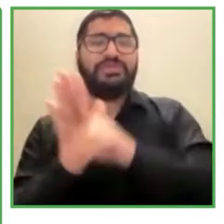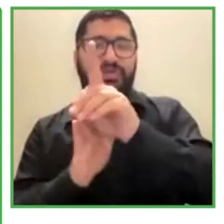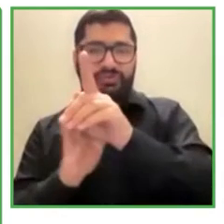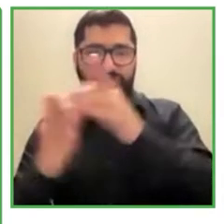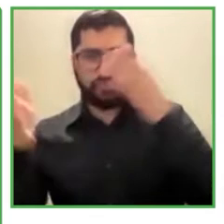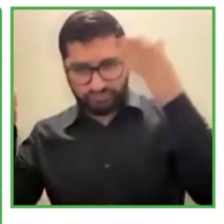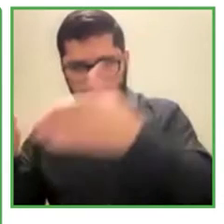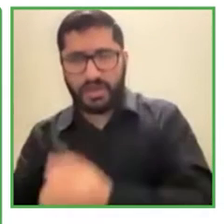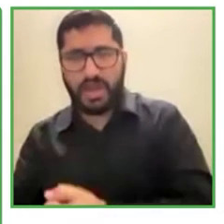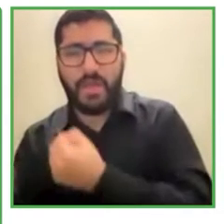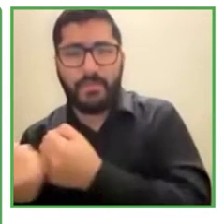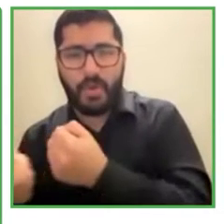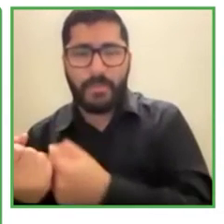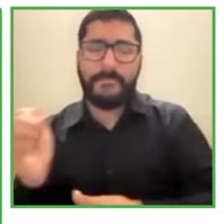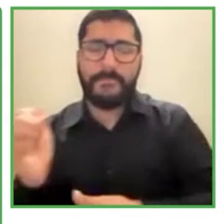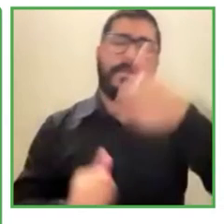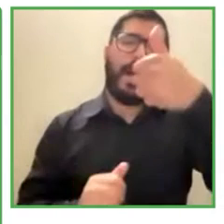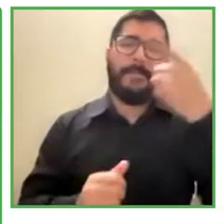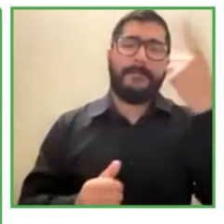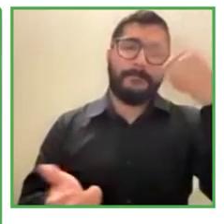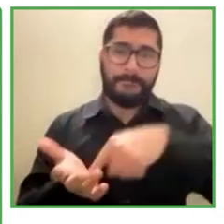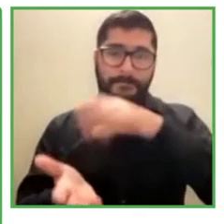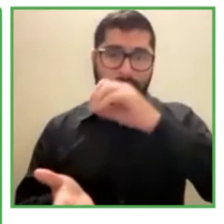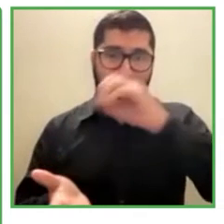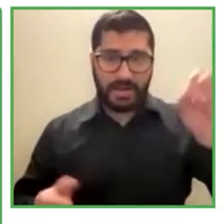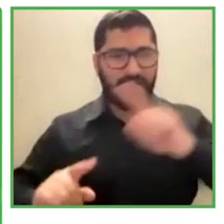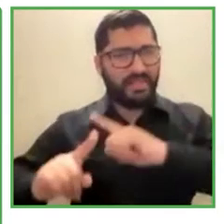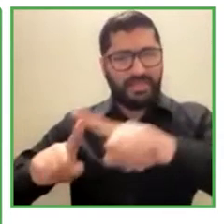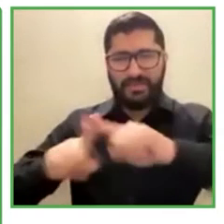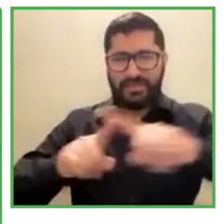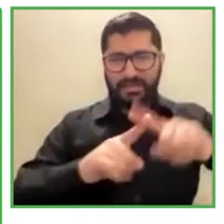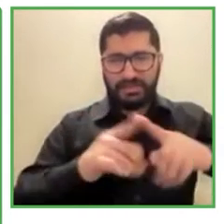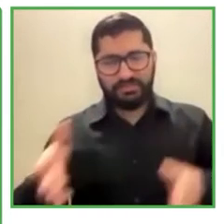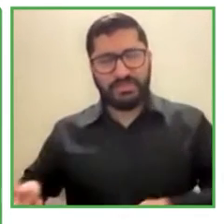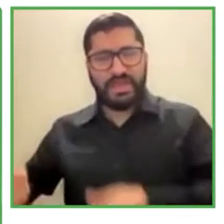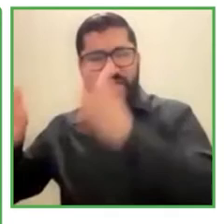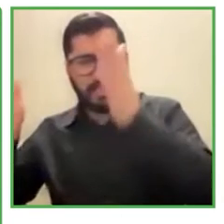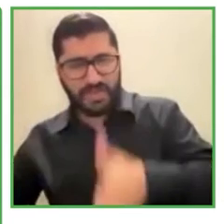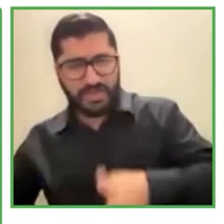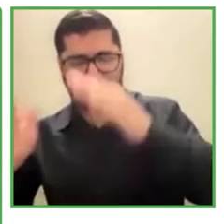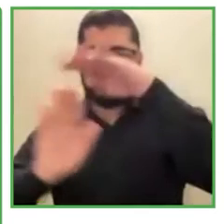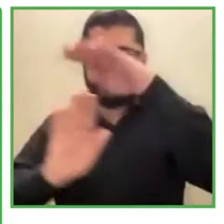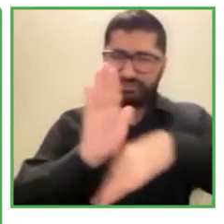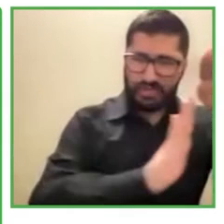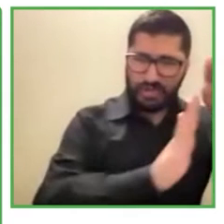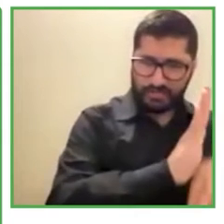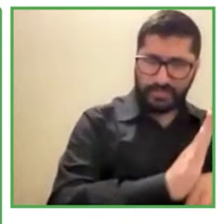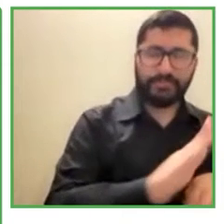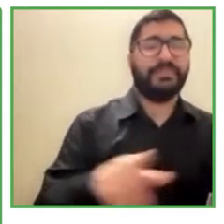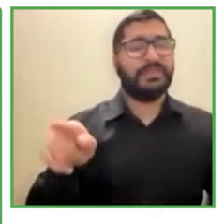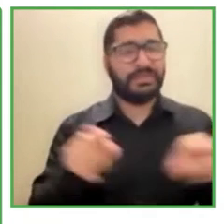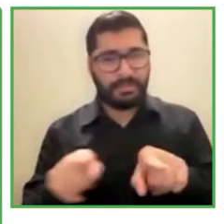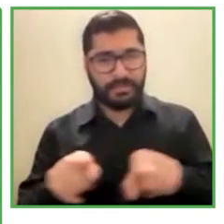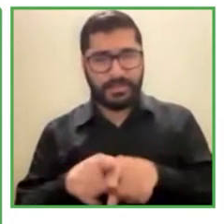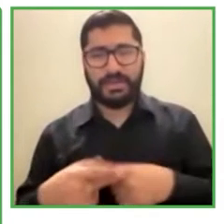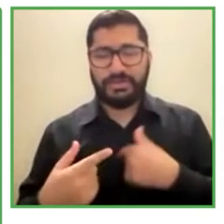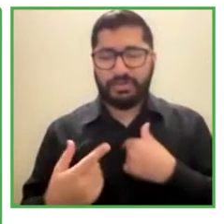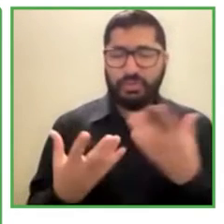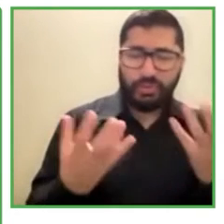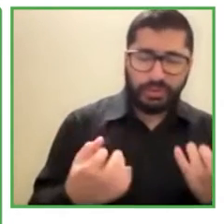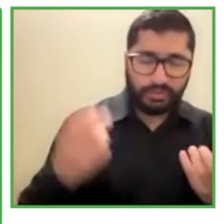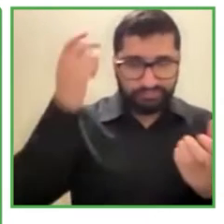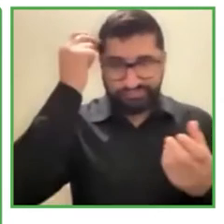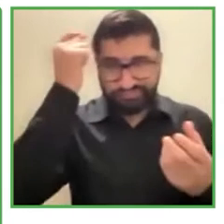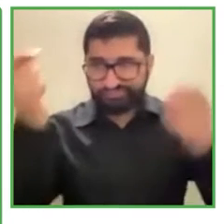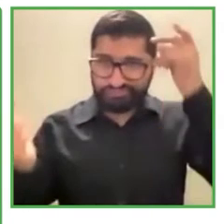en diferentes edificios. Y también intentamos ser creativos en maneras en las cuales podemos convencer a los socios y negocios para